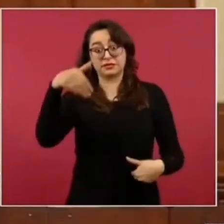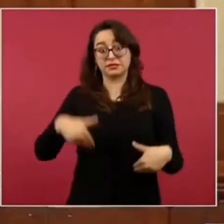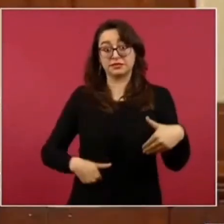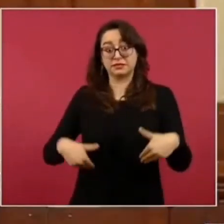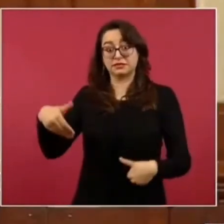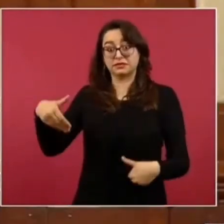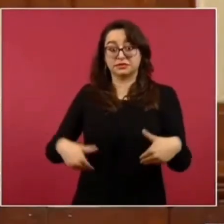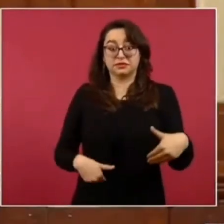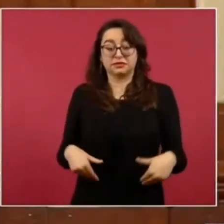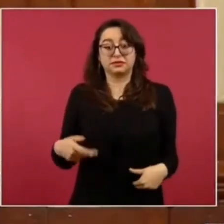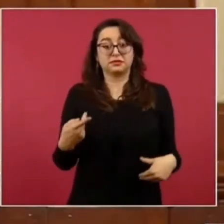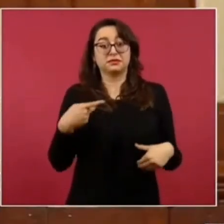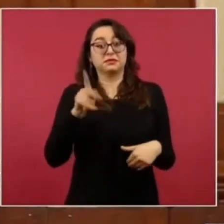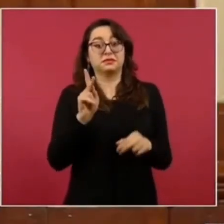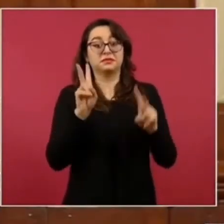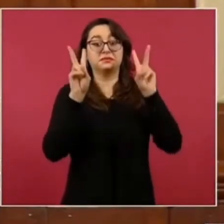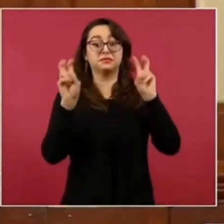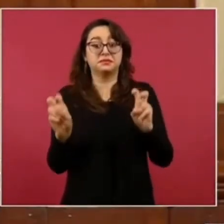política.